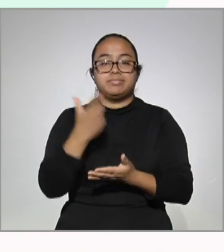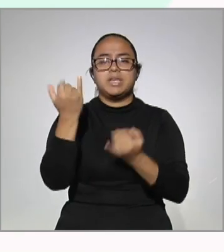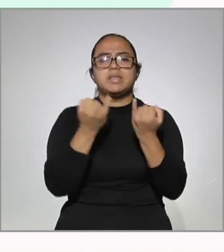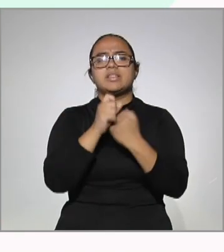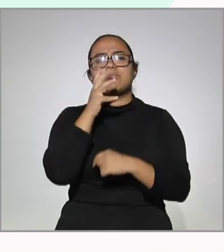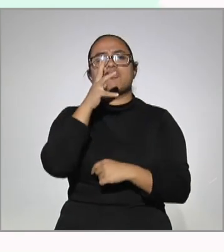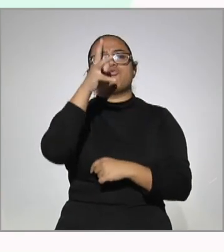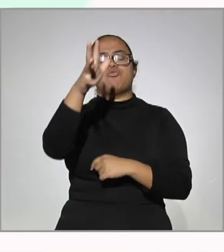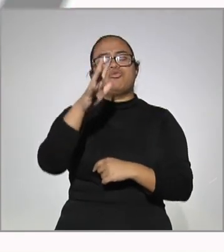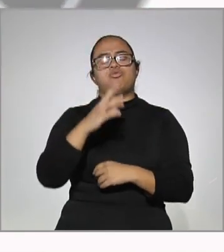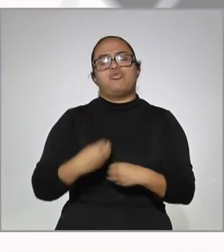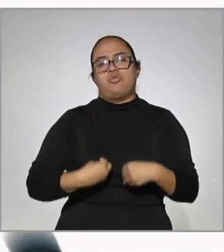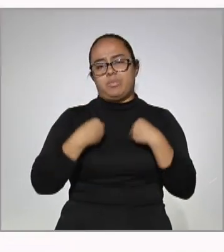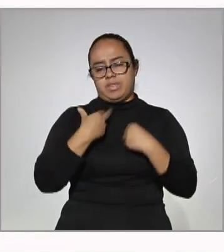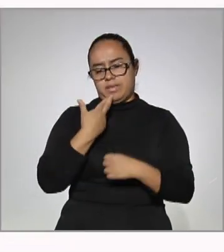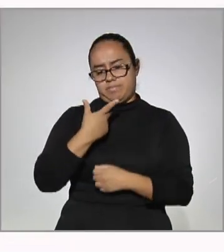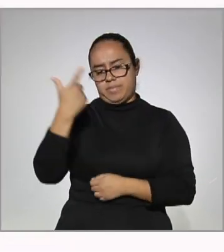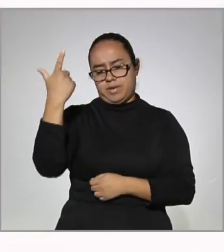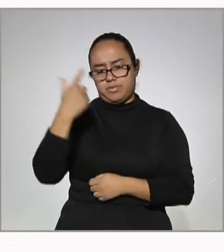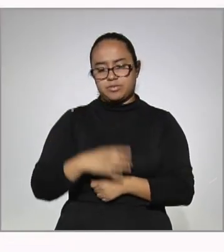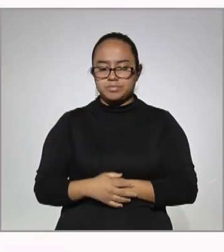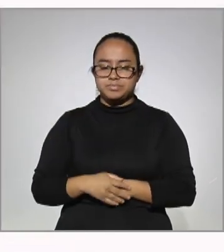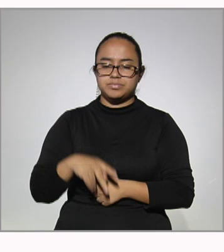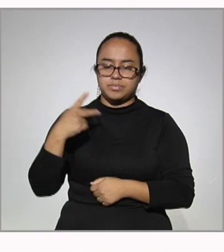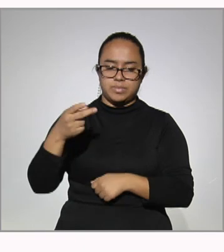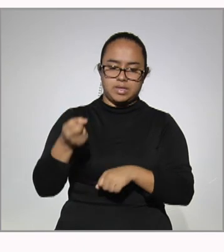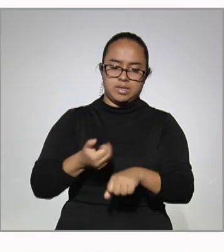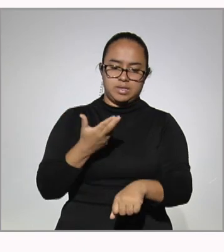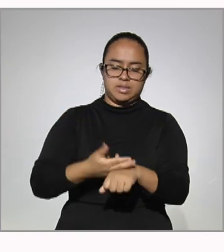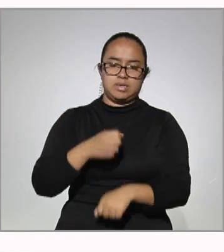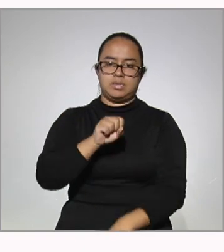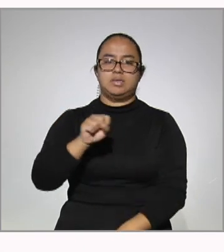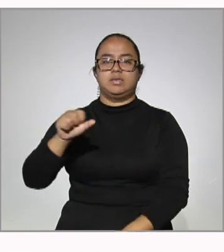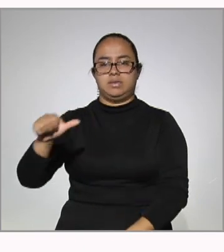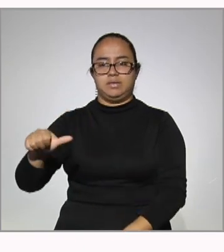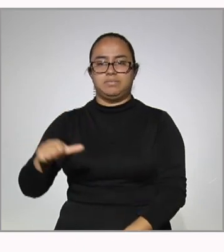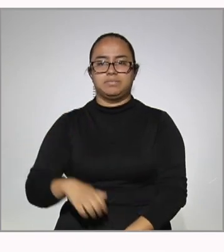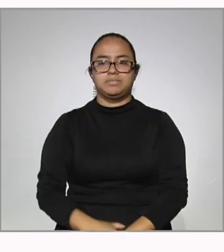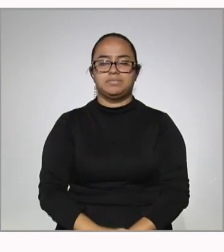de vida a quien lo padece. Secretaría de Salud.